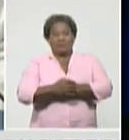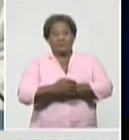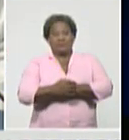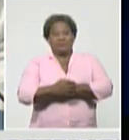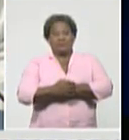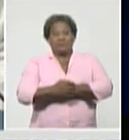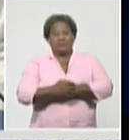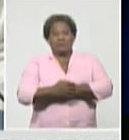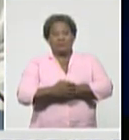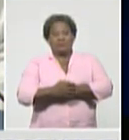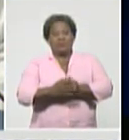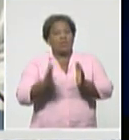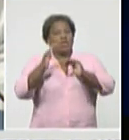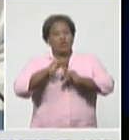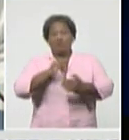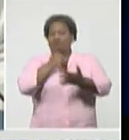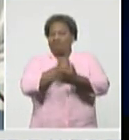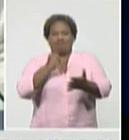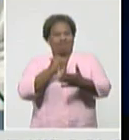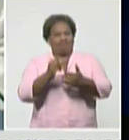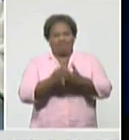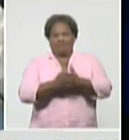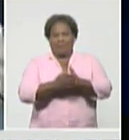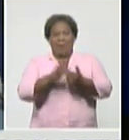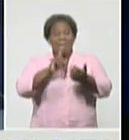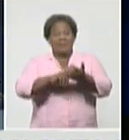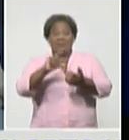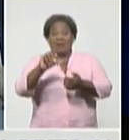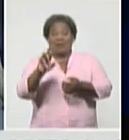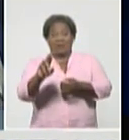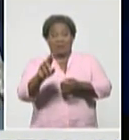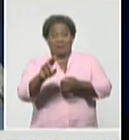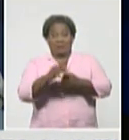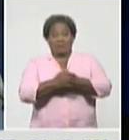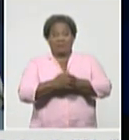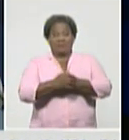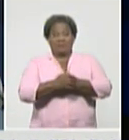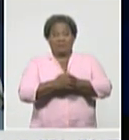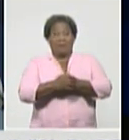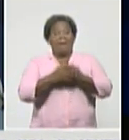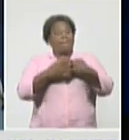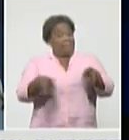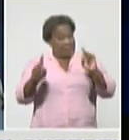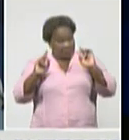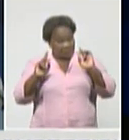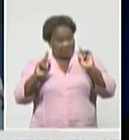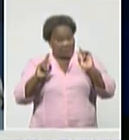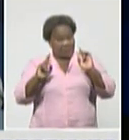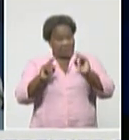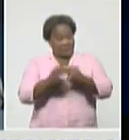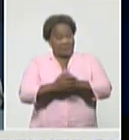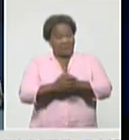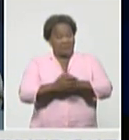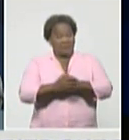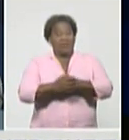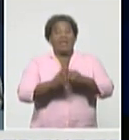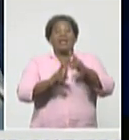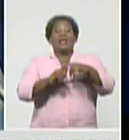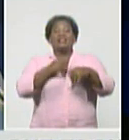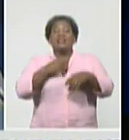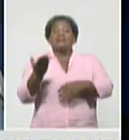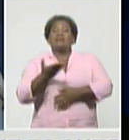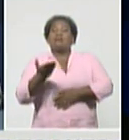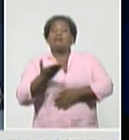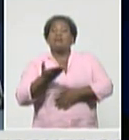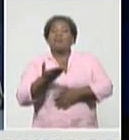no se logró confirmar por PCR. Sin embargo, por test rápido se pudo precisar